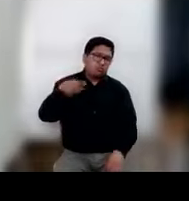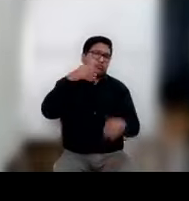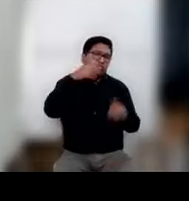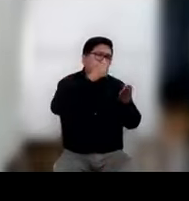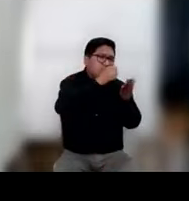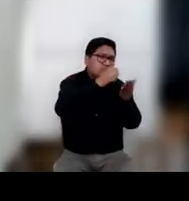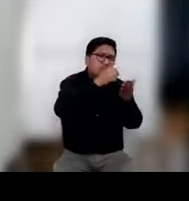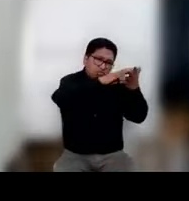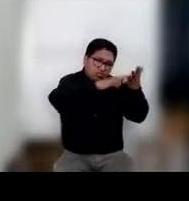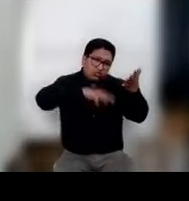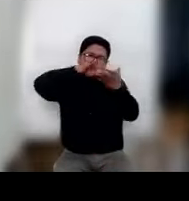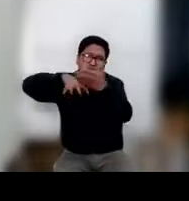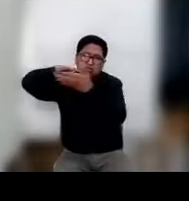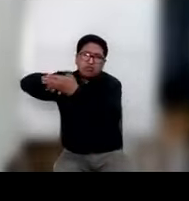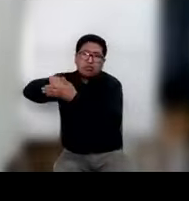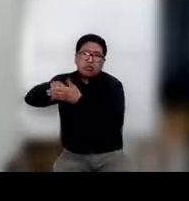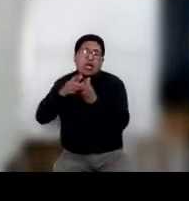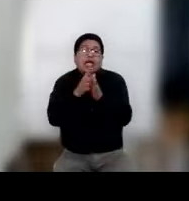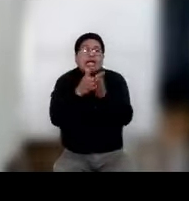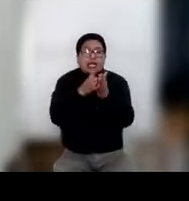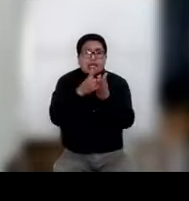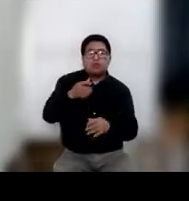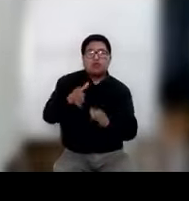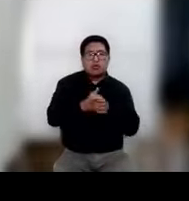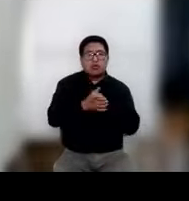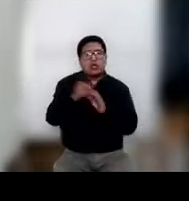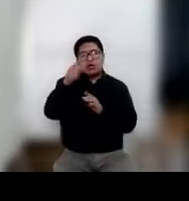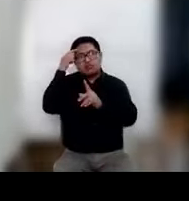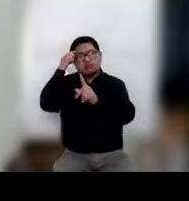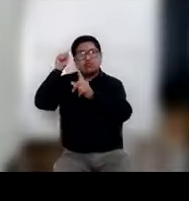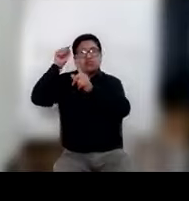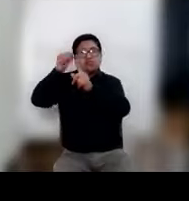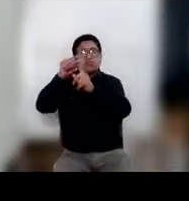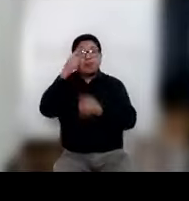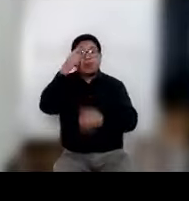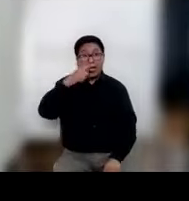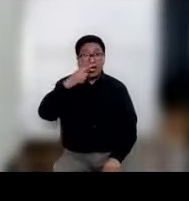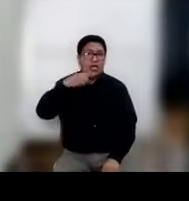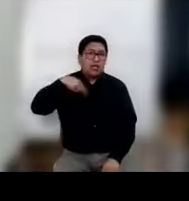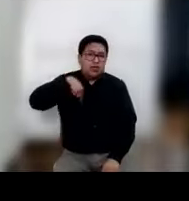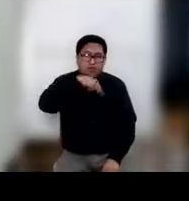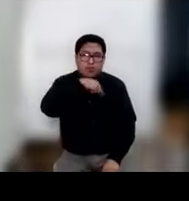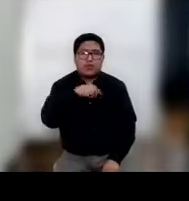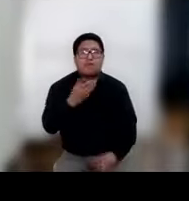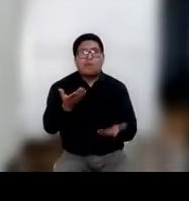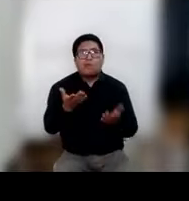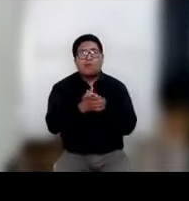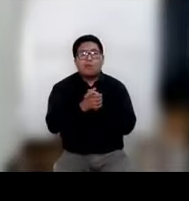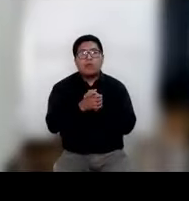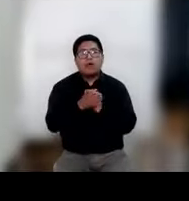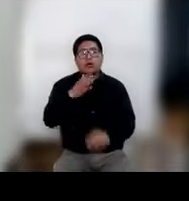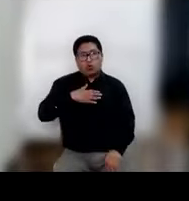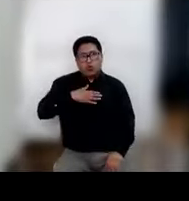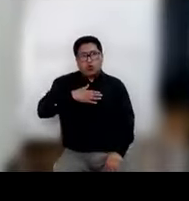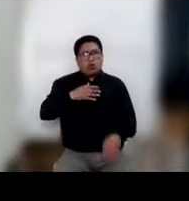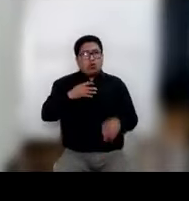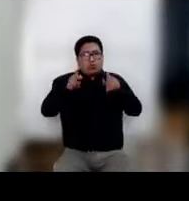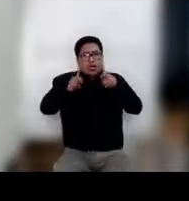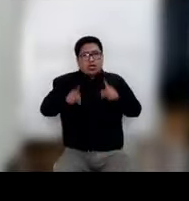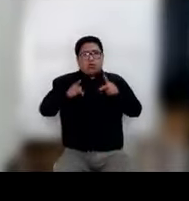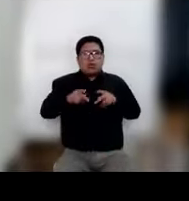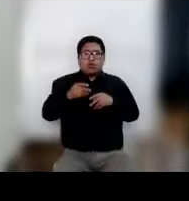que precisamente han desarrollado esta cuestión y para nosotros bueno yo personalmente abrazado eso